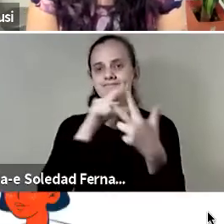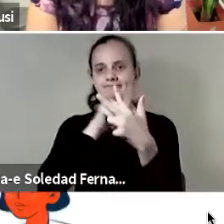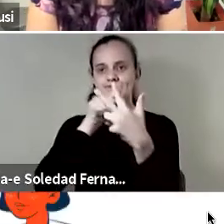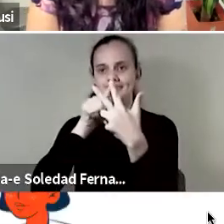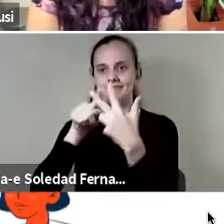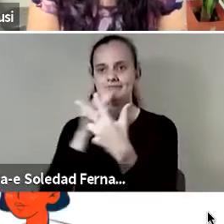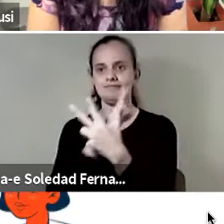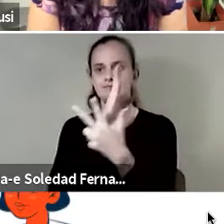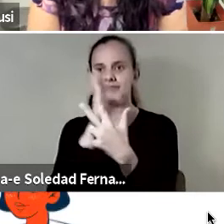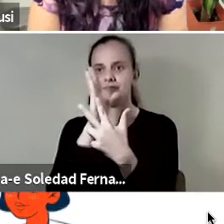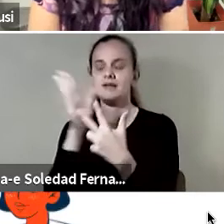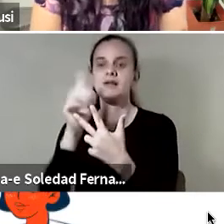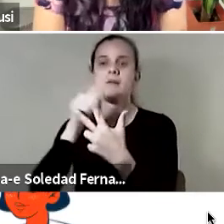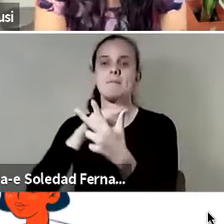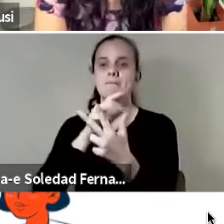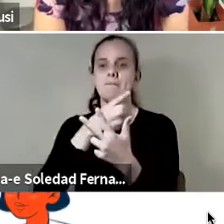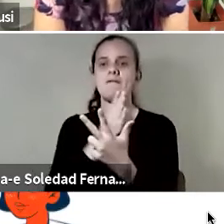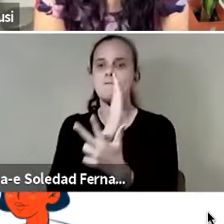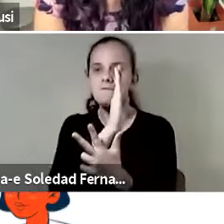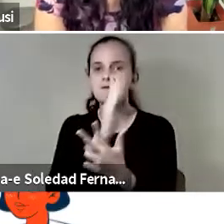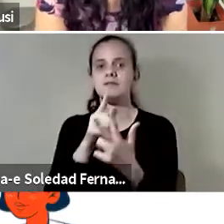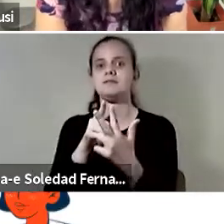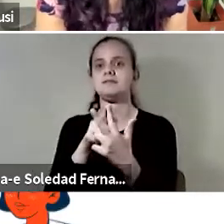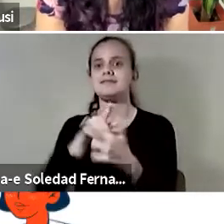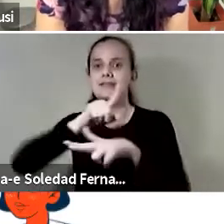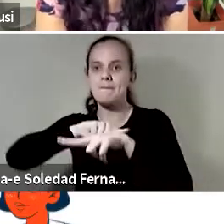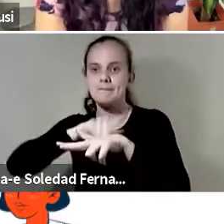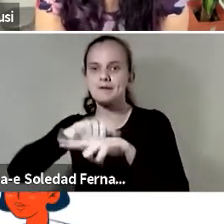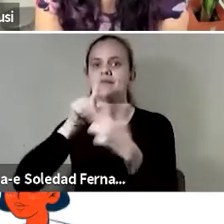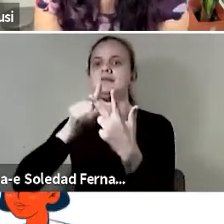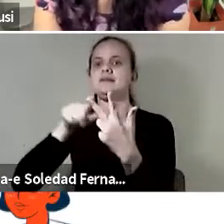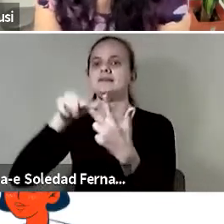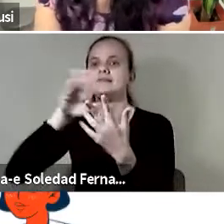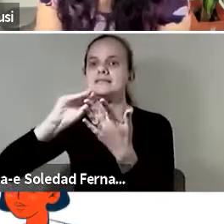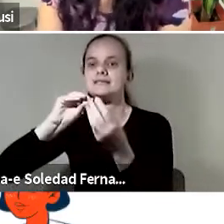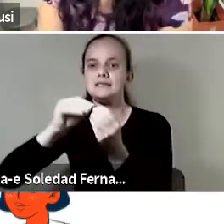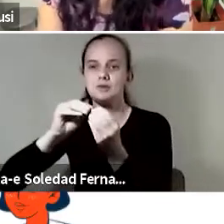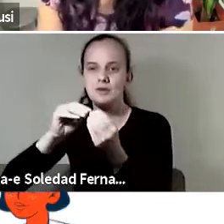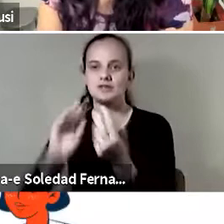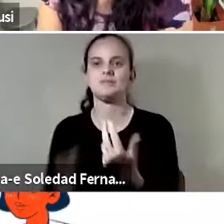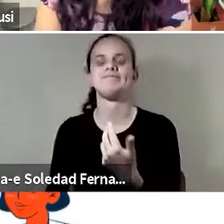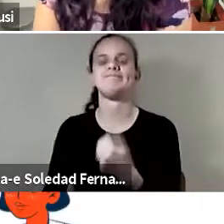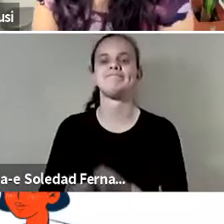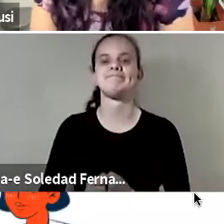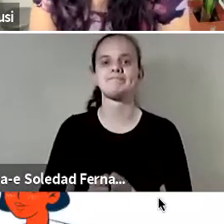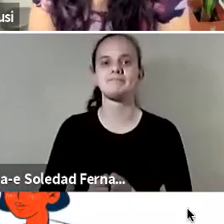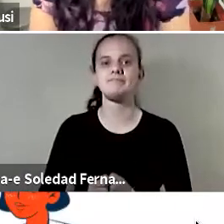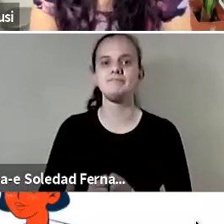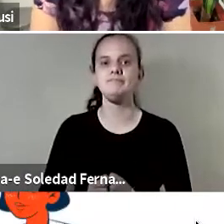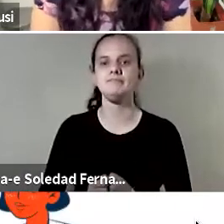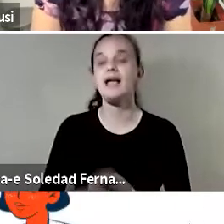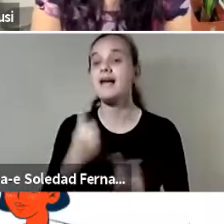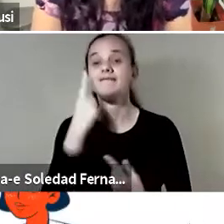Las discapacidades, a su vez, pueden ser permanentes, temporarias o situacionales. Vamos a ver un par